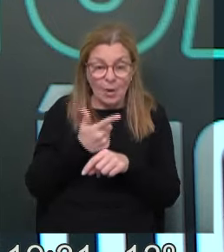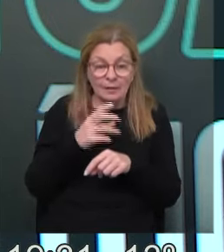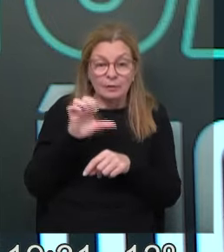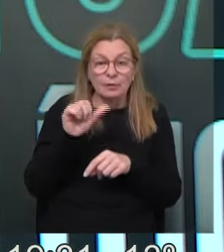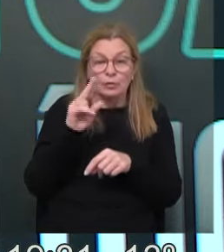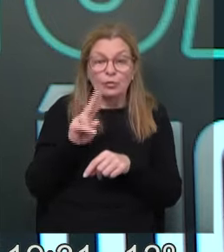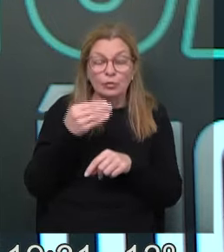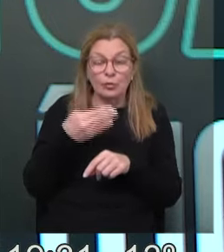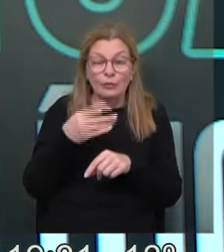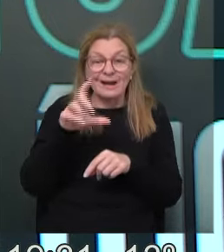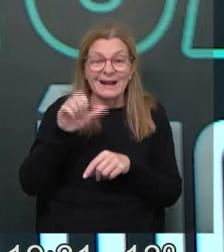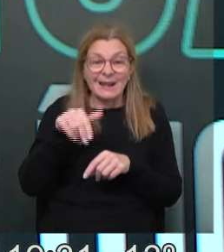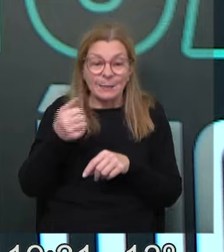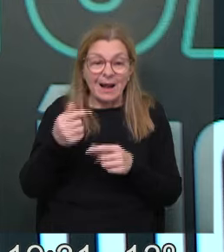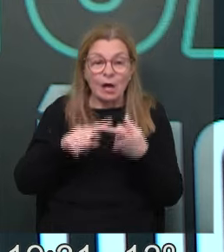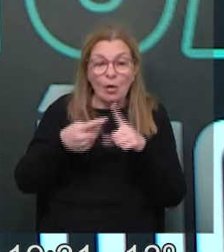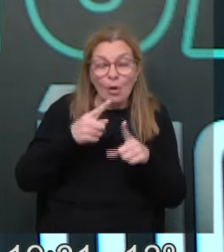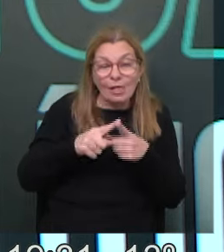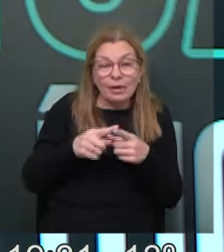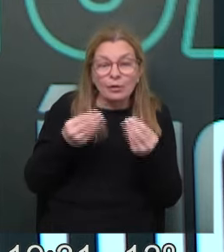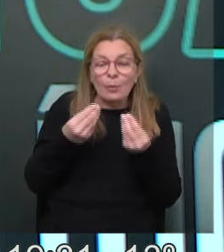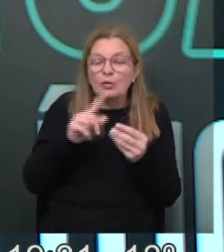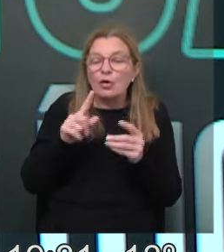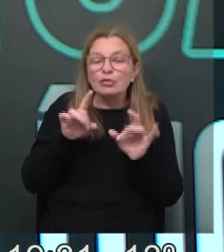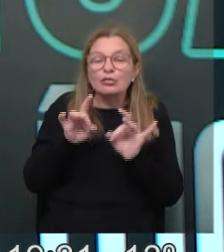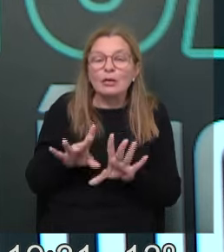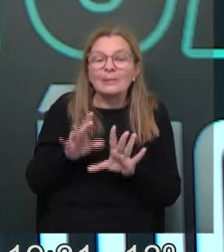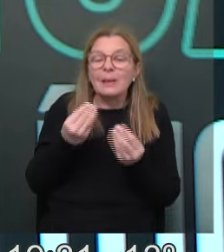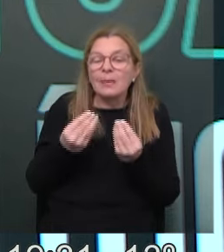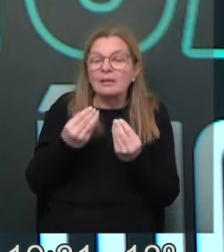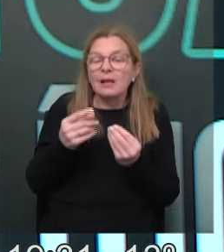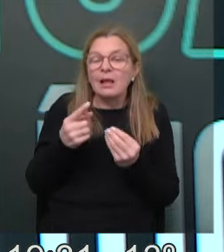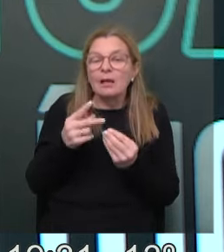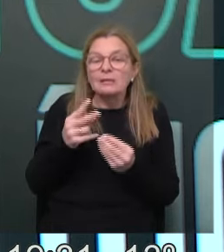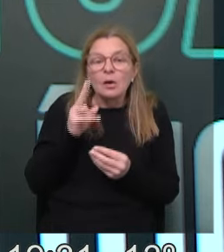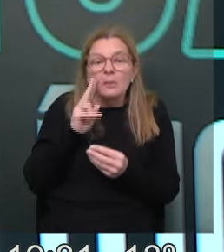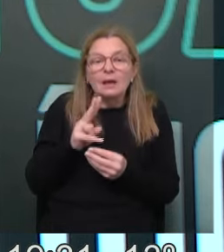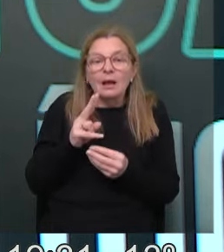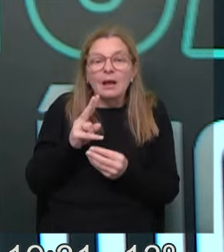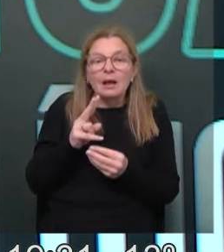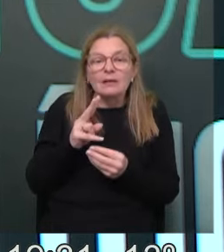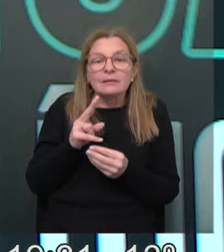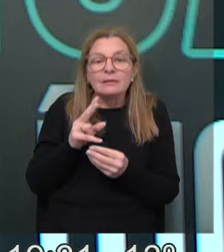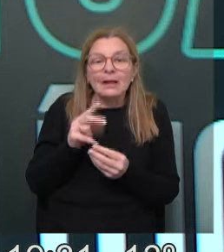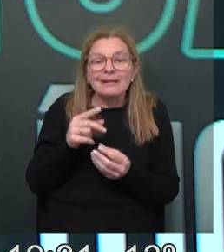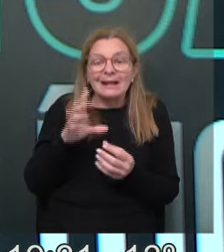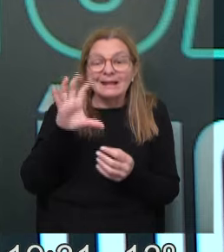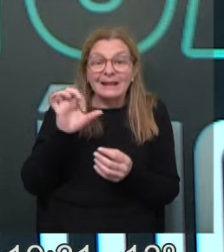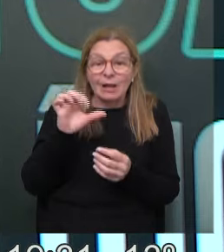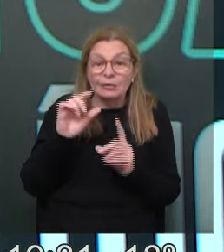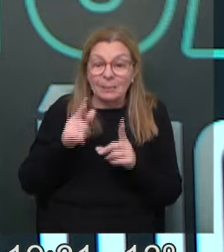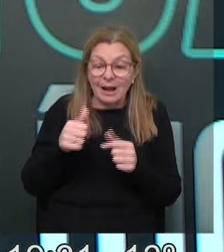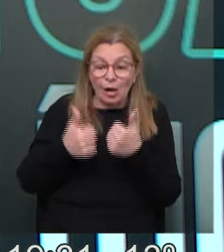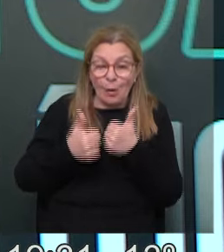lo tanto la conformación de los acuerdos no solamente es Qué sucede el punto de vista de sublemas hacia el senado sino también la